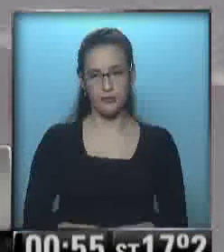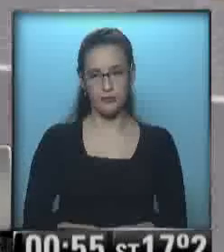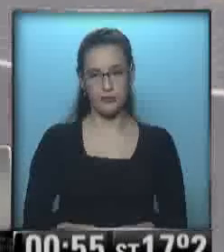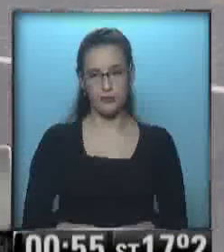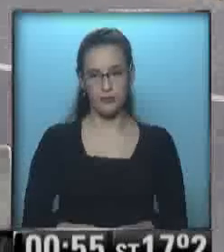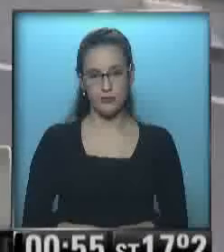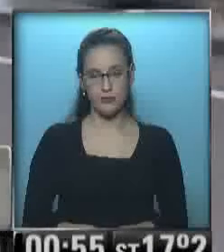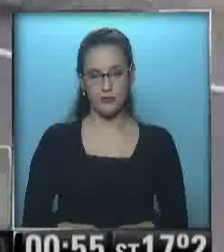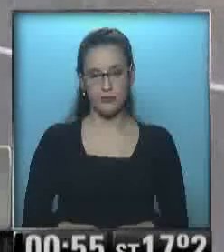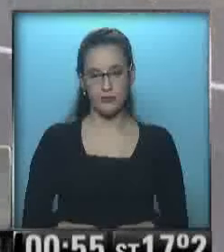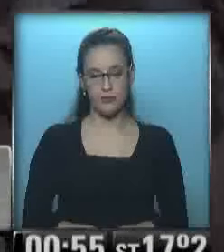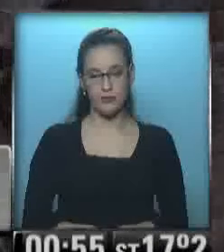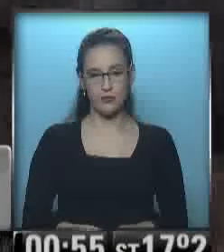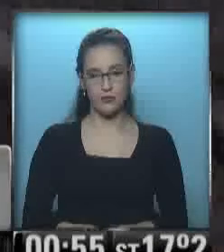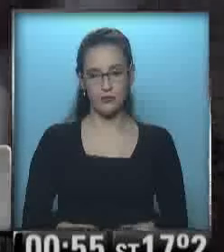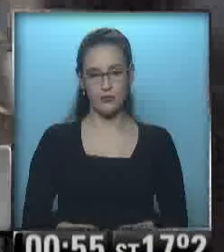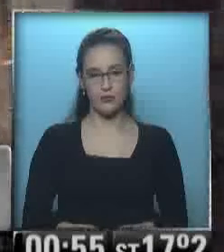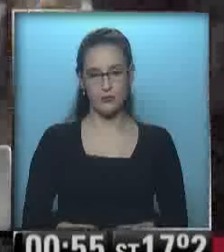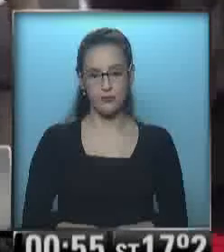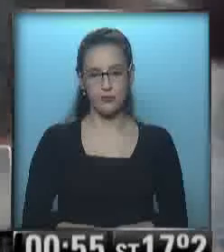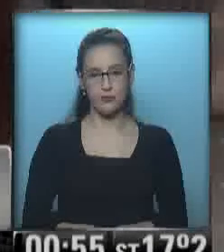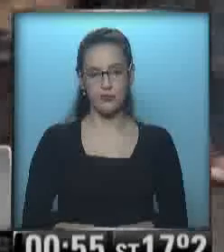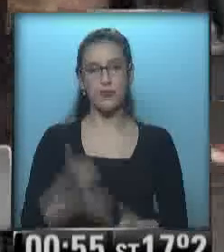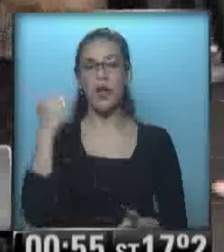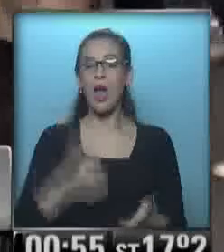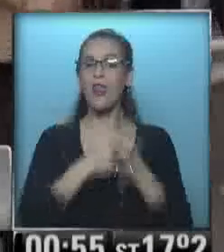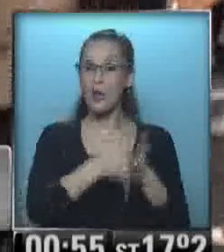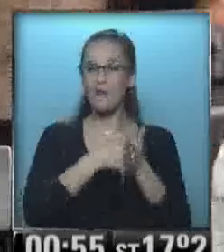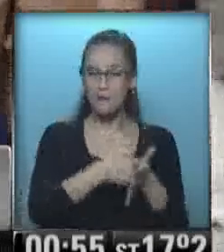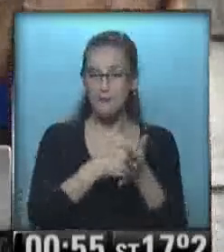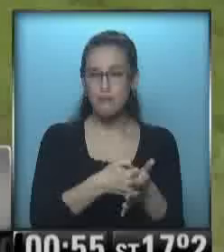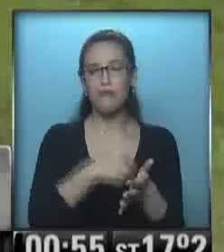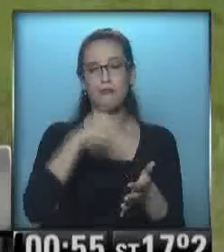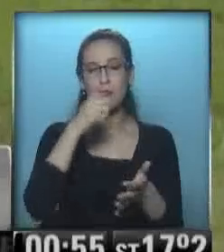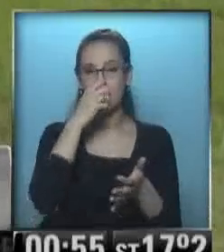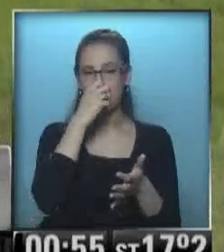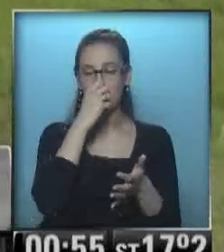Sin mediar palabra, con gente infiltrada, nos reprimió, golpeó a los diputados,